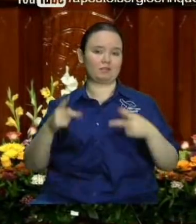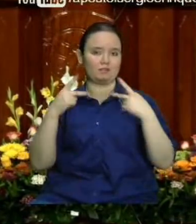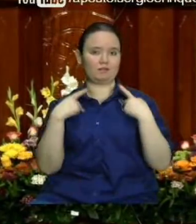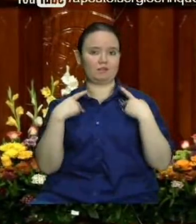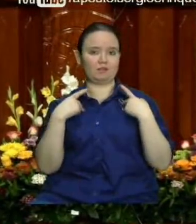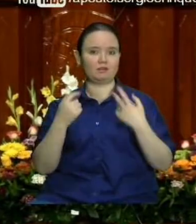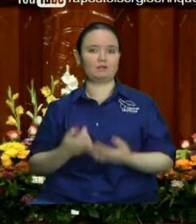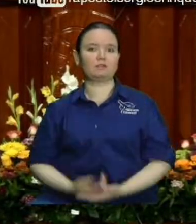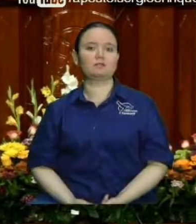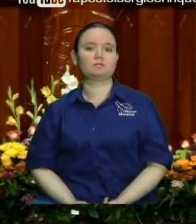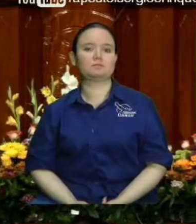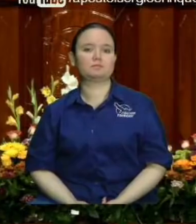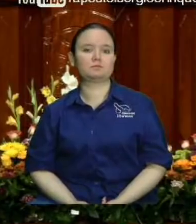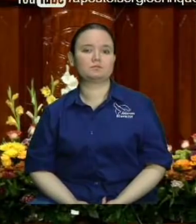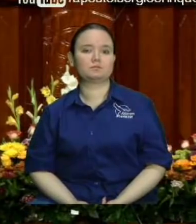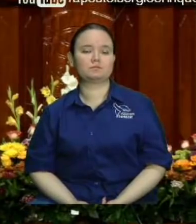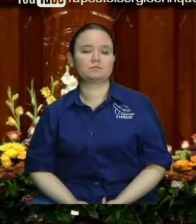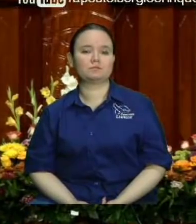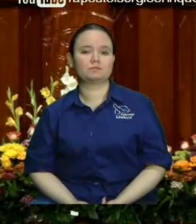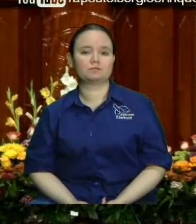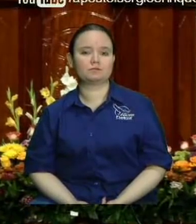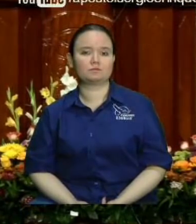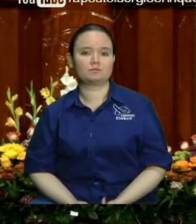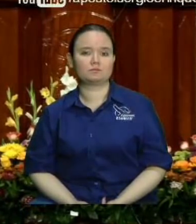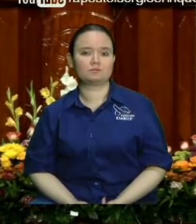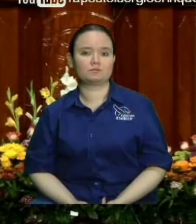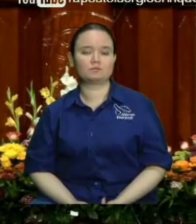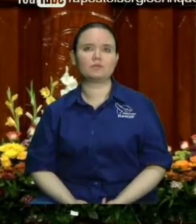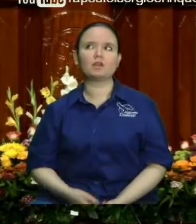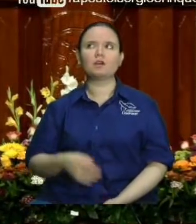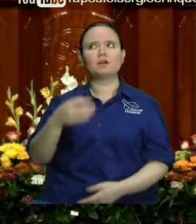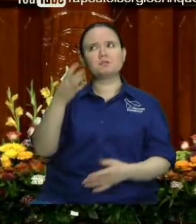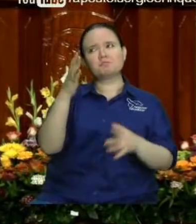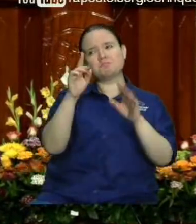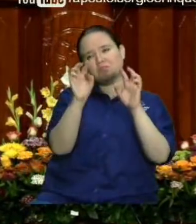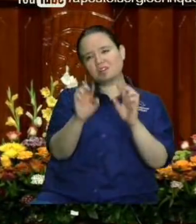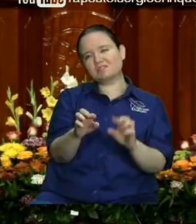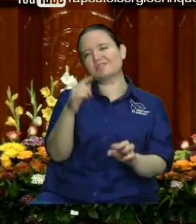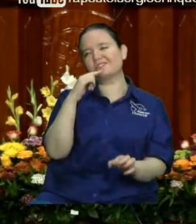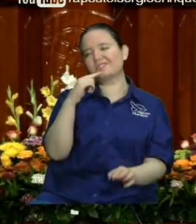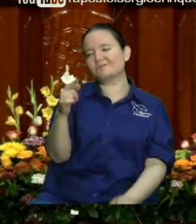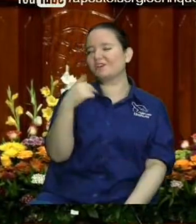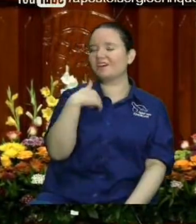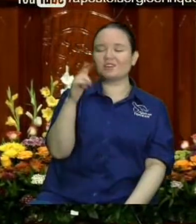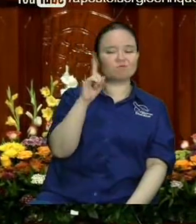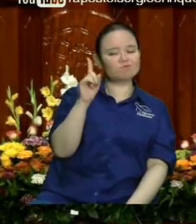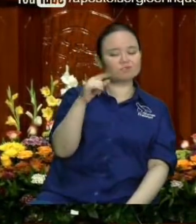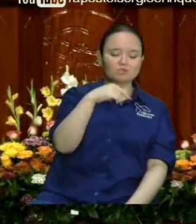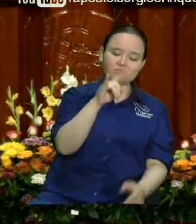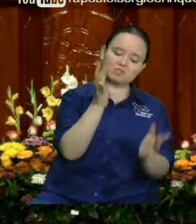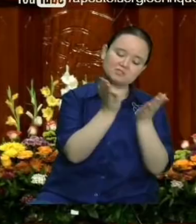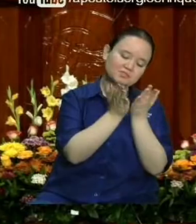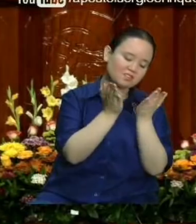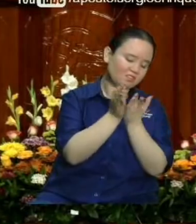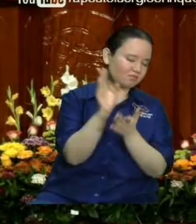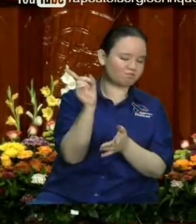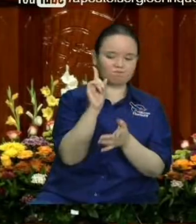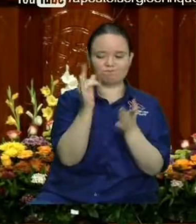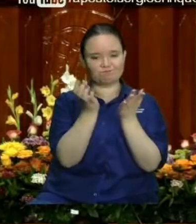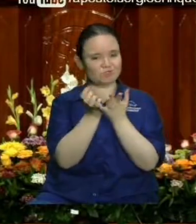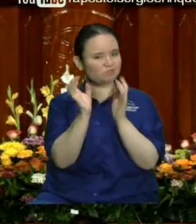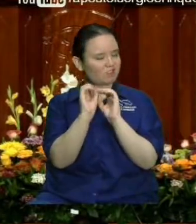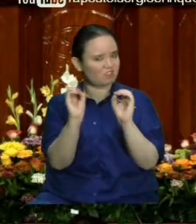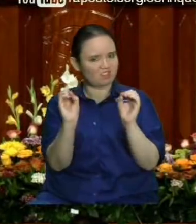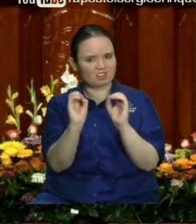que me han dicho, hermano, yo no fui a la iglesia, no, yo no fui a la escuela para nada. A la iglesia se ha ido, pero yo no fui a la escuela para nada. Yo digo